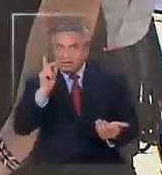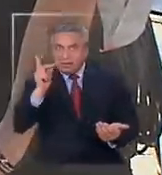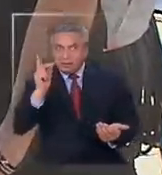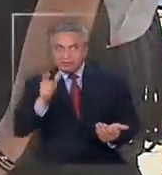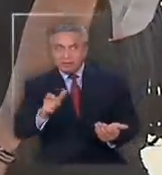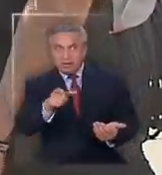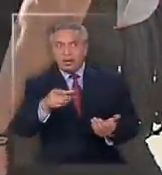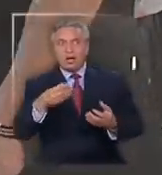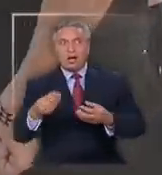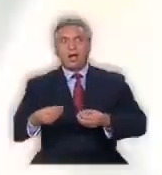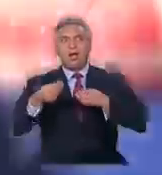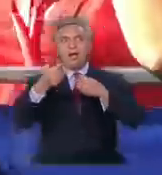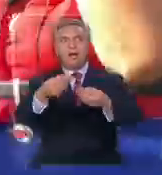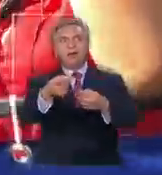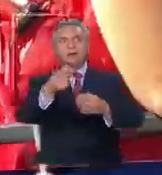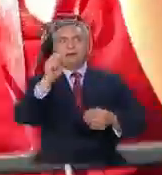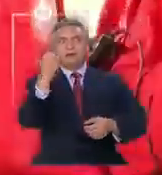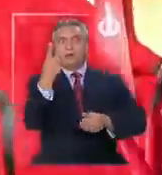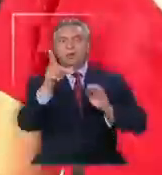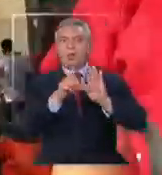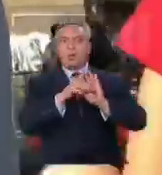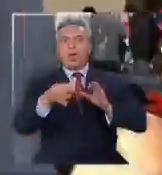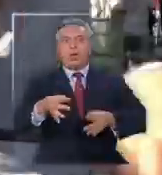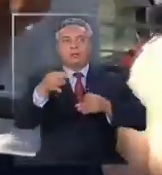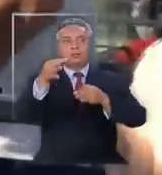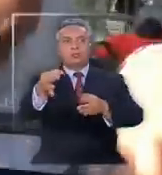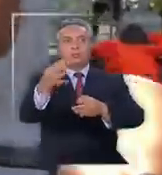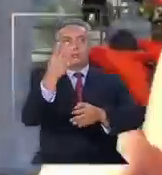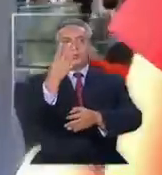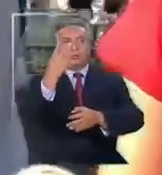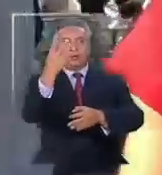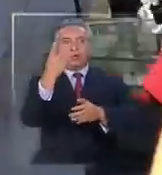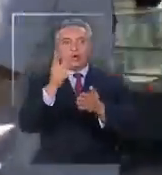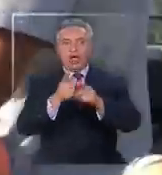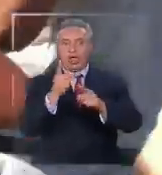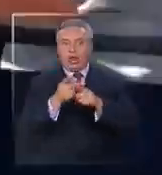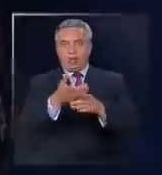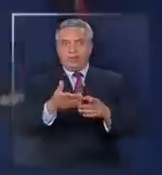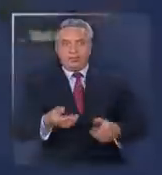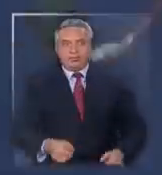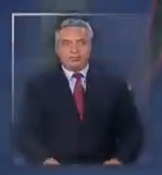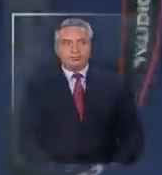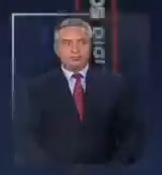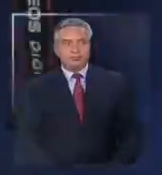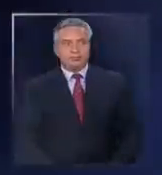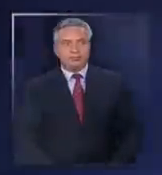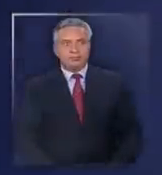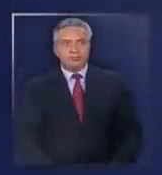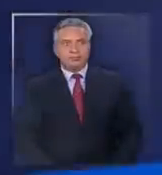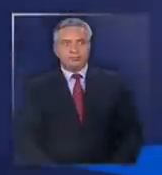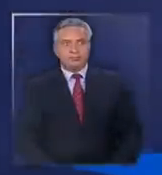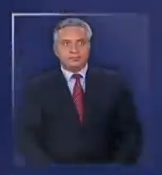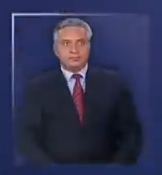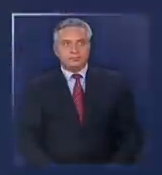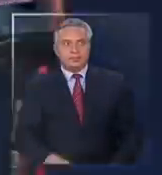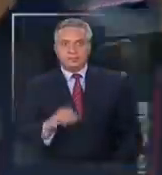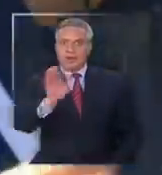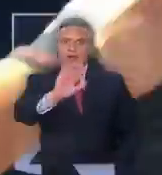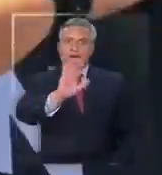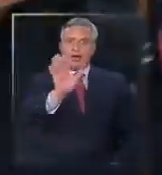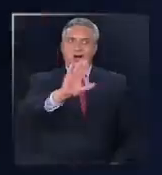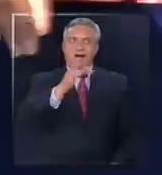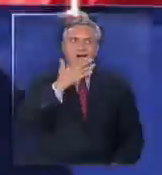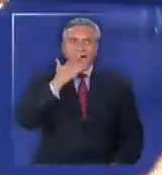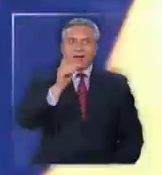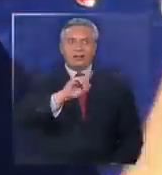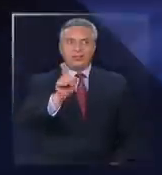entregaban así su medalla por segundo lugar en 42 kilómetros. ¿Te la puedo marcar? No, pues no me voy a decir eso. Te juro